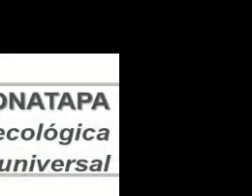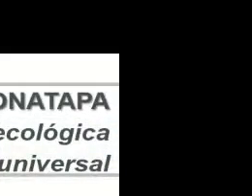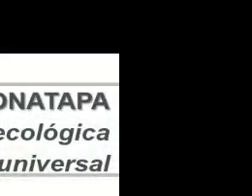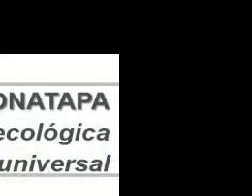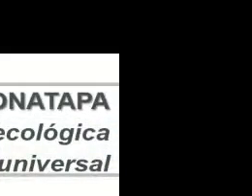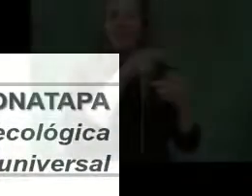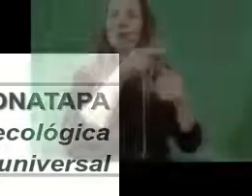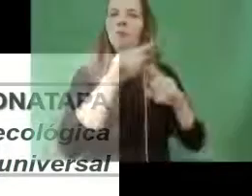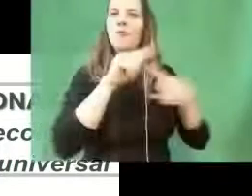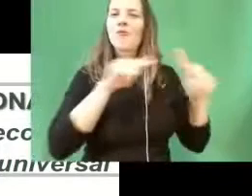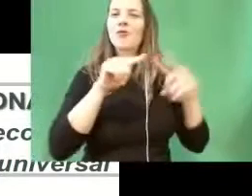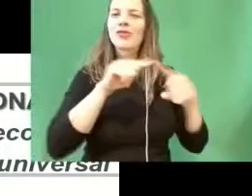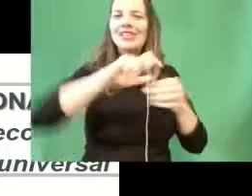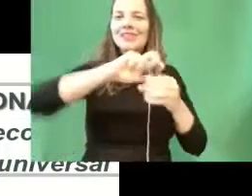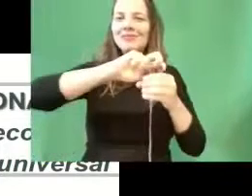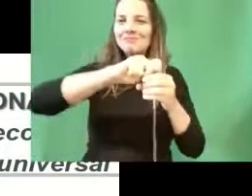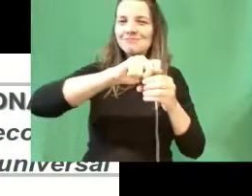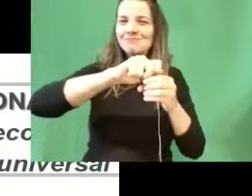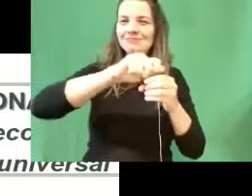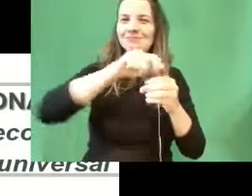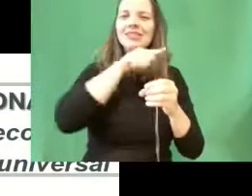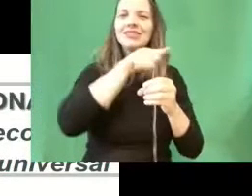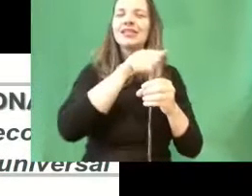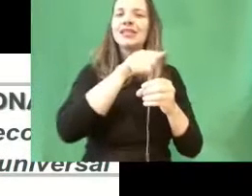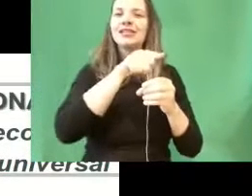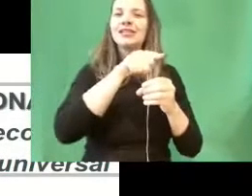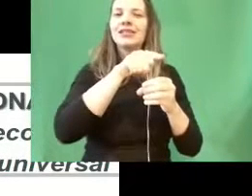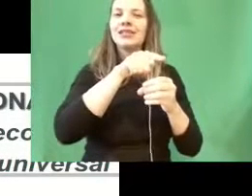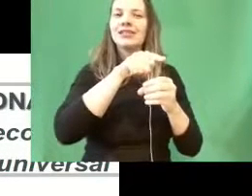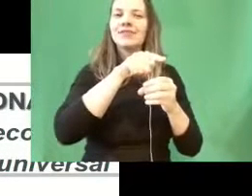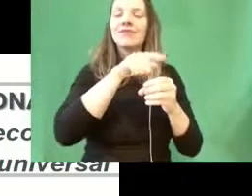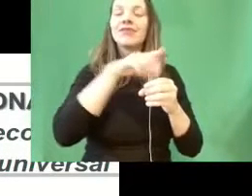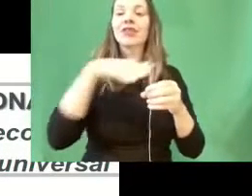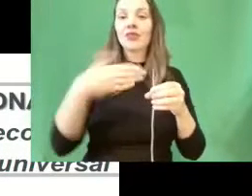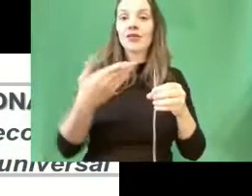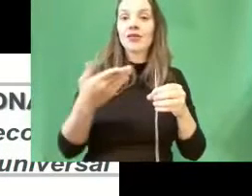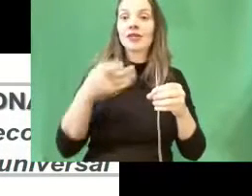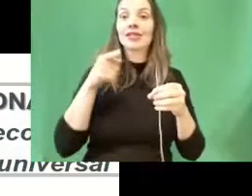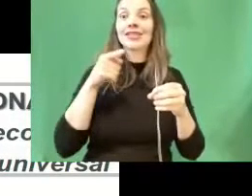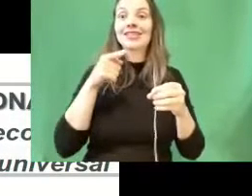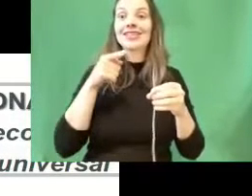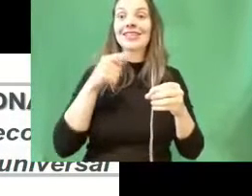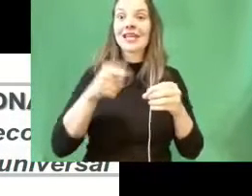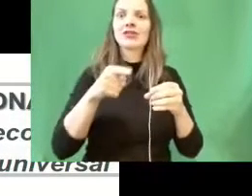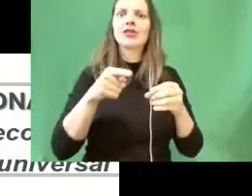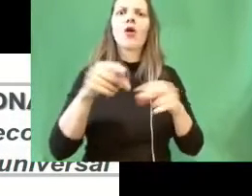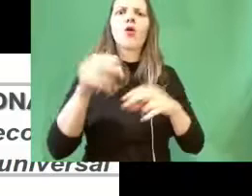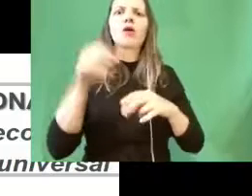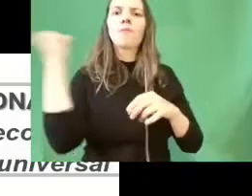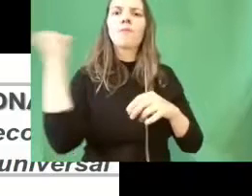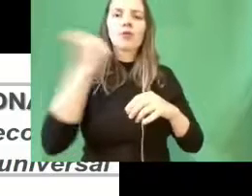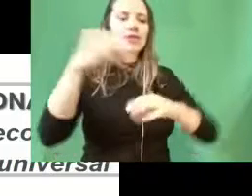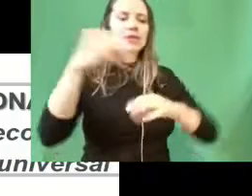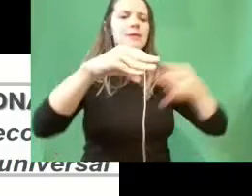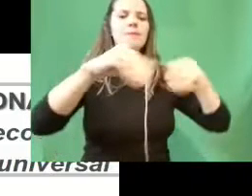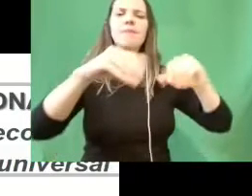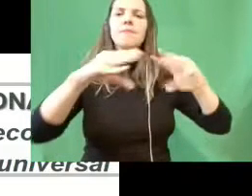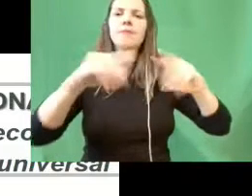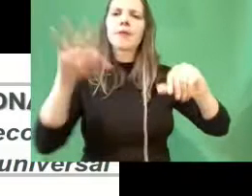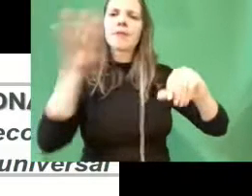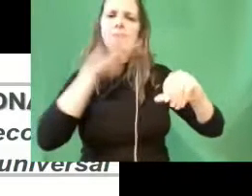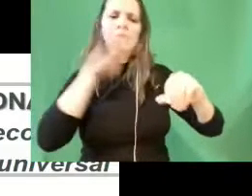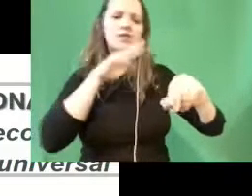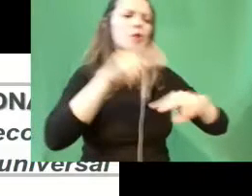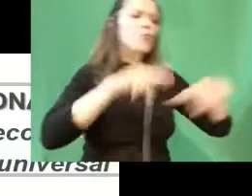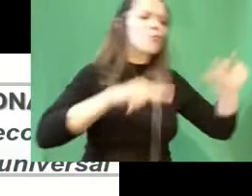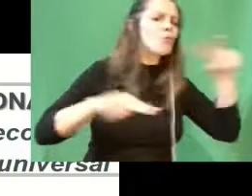Shihi. Y bueno, pues como comentó Gustavo, es el mismo concepto, ¿verdad? Recolectar todo lo que es el plástico 2, 4 y 5 y